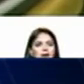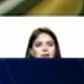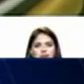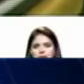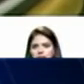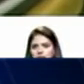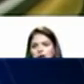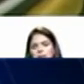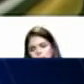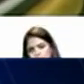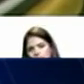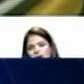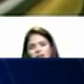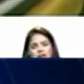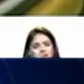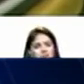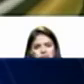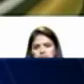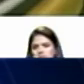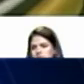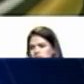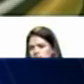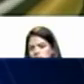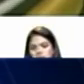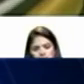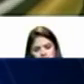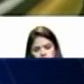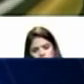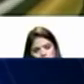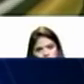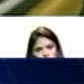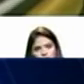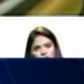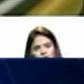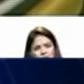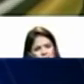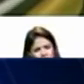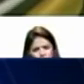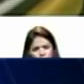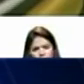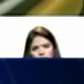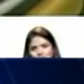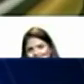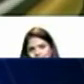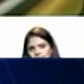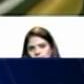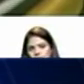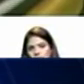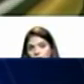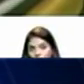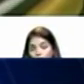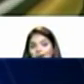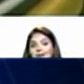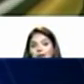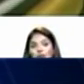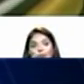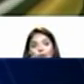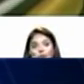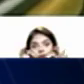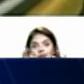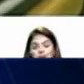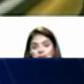para reparar distorsiones, para reparar desequilibrios. Bueno, esta norma está dirigida justamente a